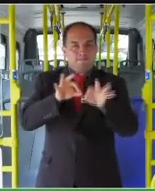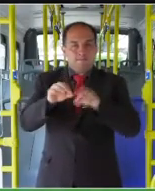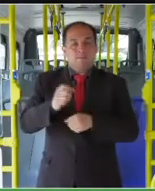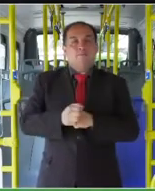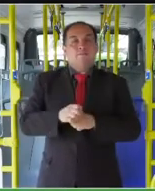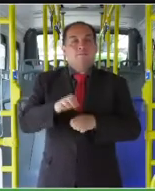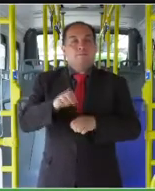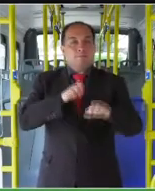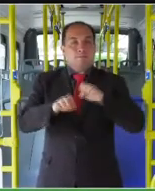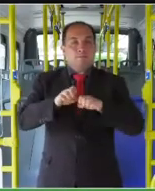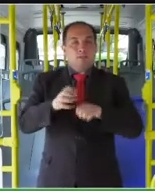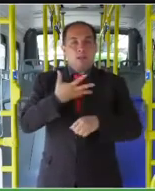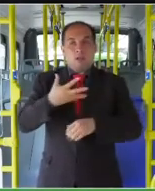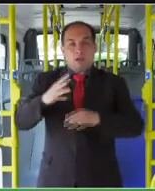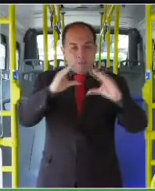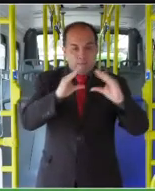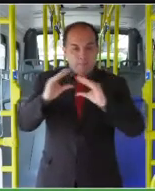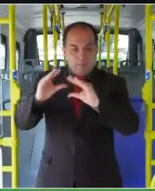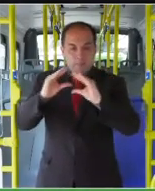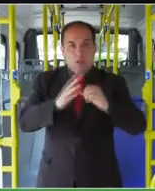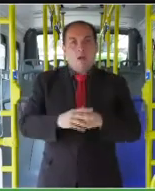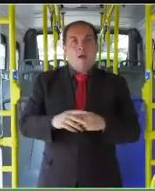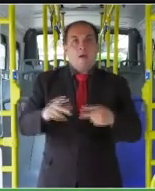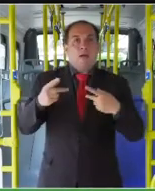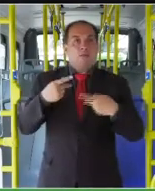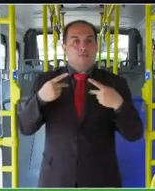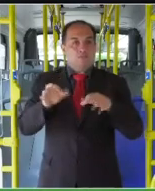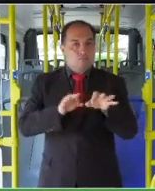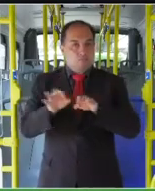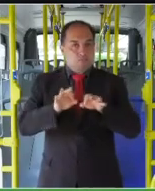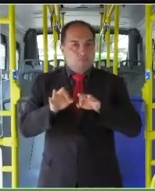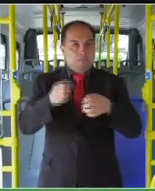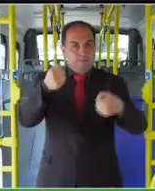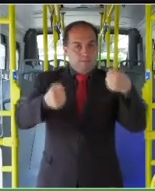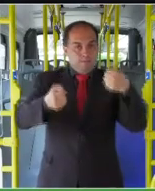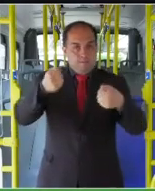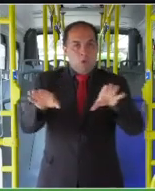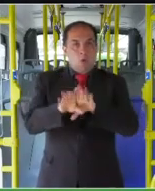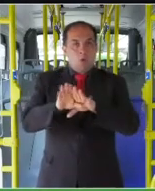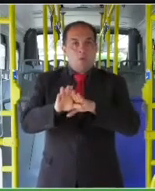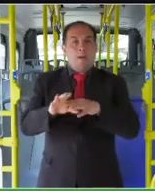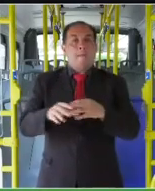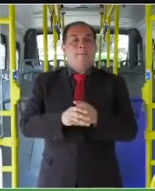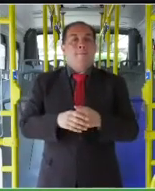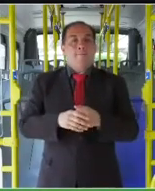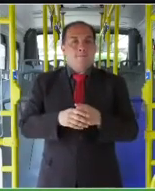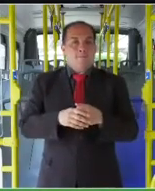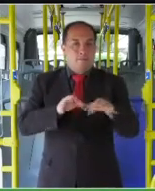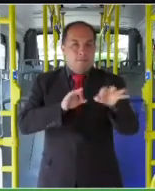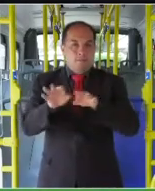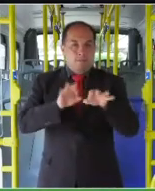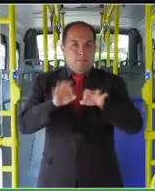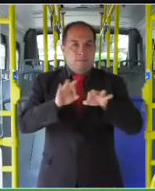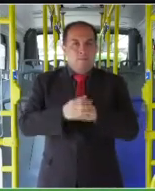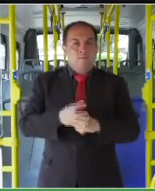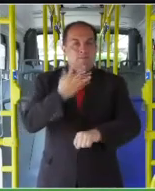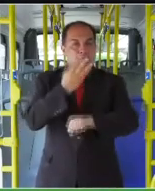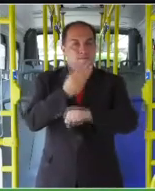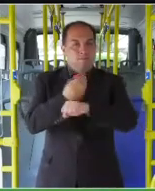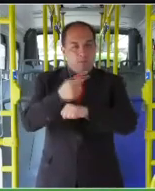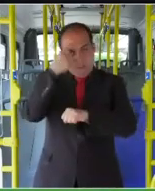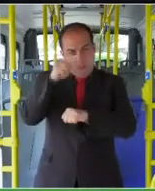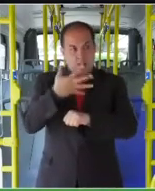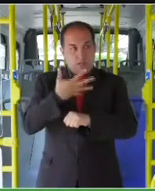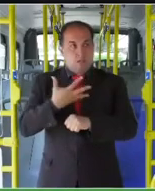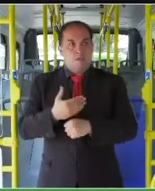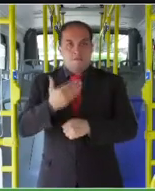pues se está dando capacitación a personal tanto de operadores como a personal de mantenimiento para mantenerlas en buen